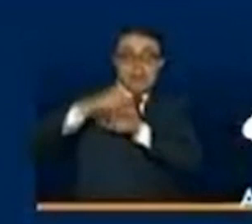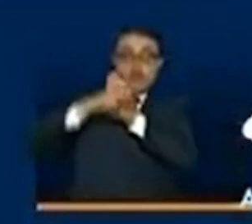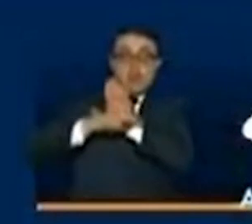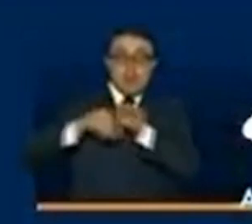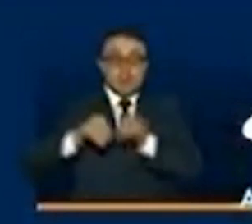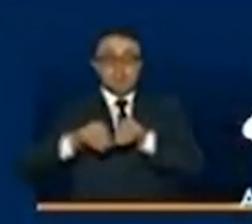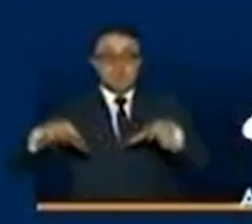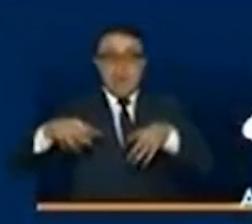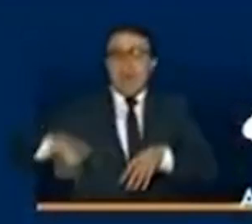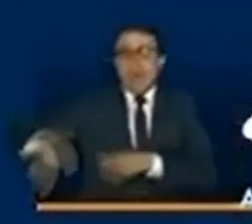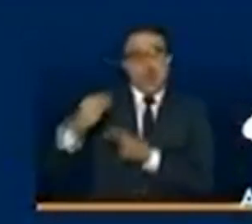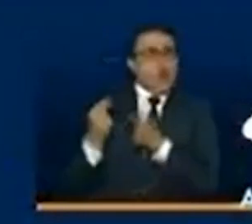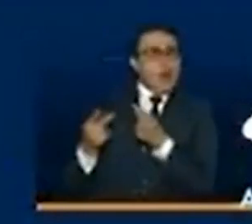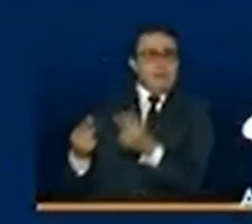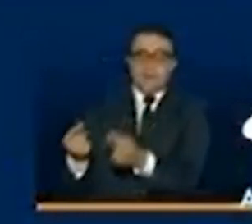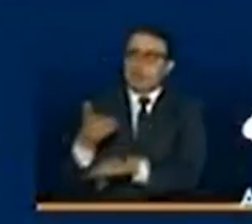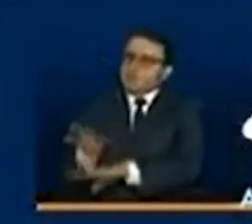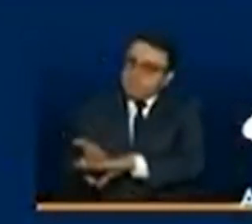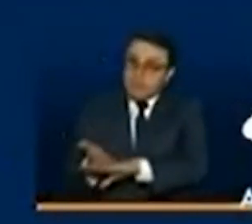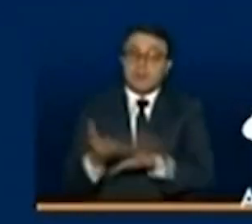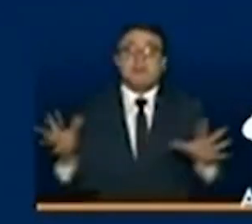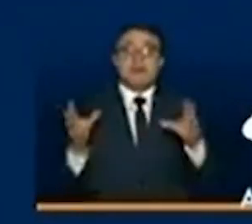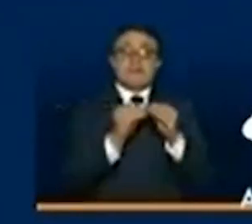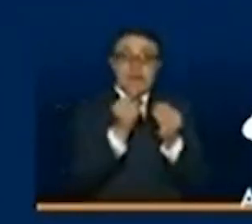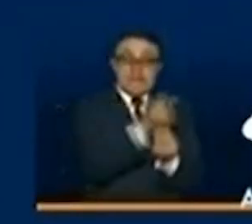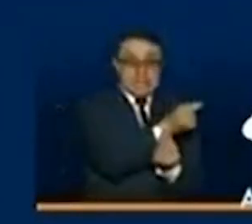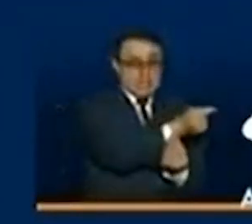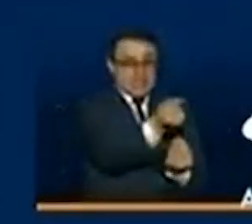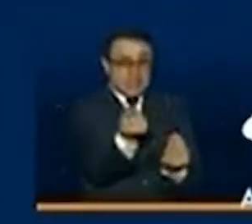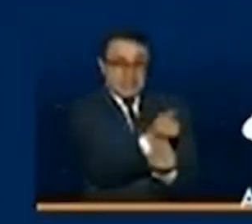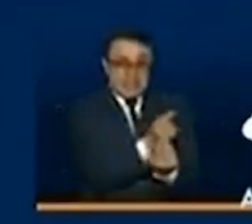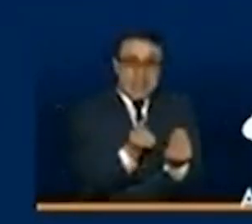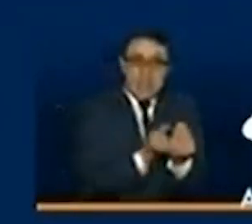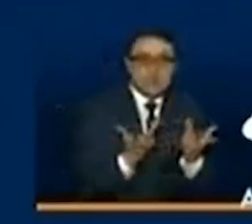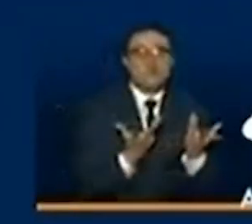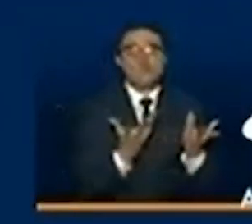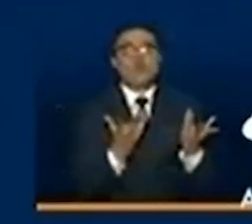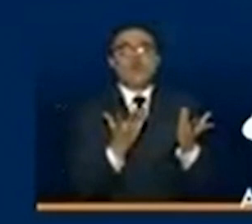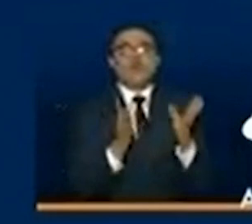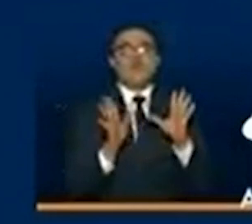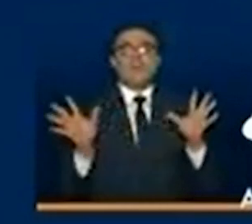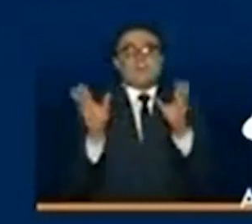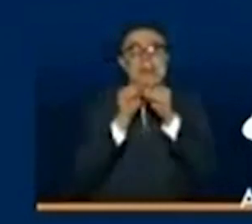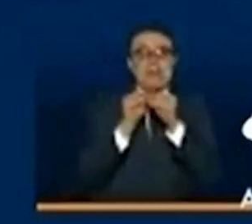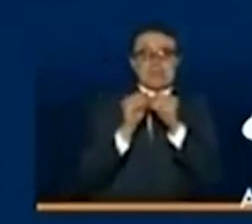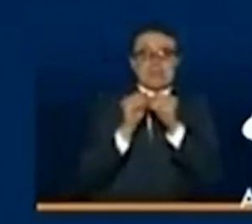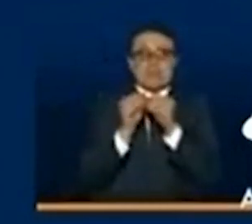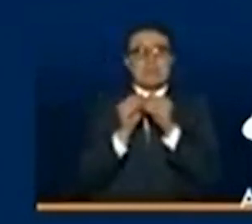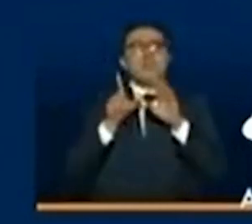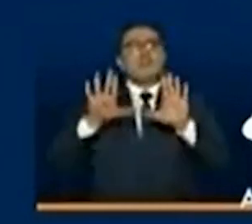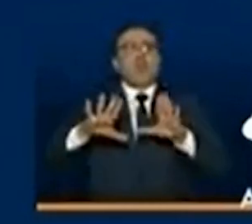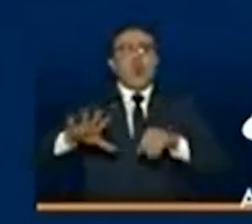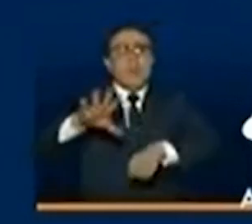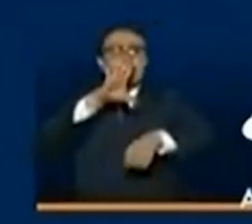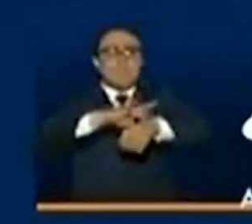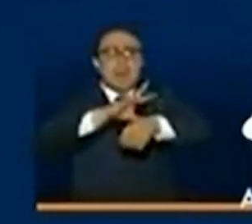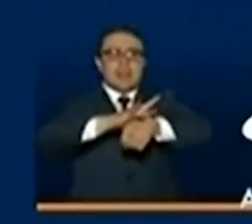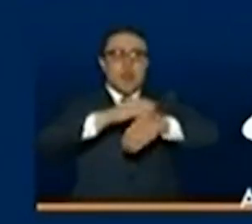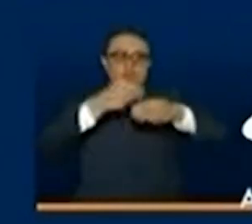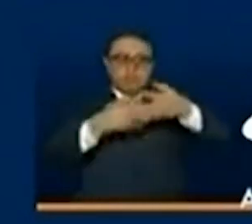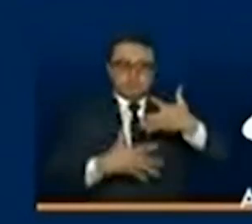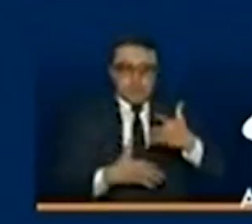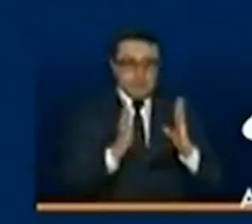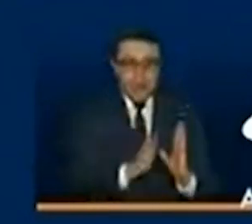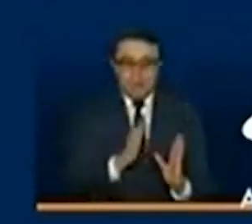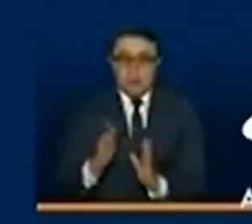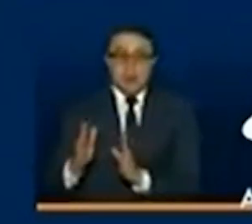fueran muy ágiles, muchos retos en los diseños, innovaciones en los diseños y ejecuciones de los ensayos clínicos, que ha permitido